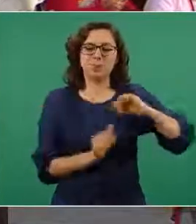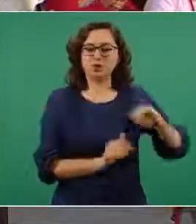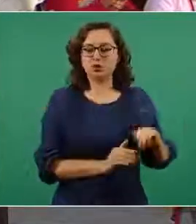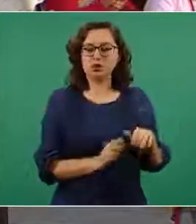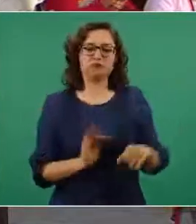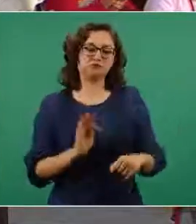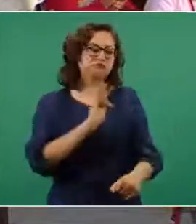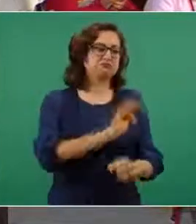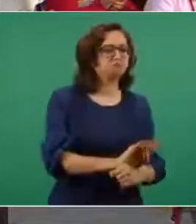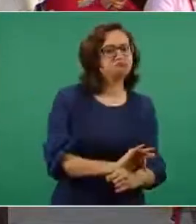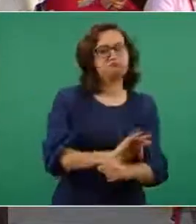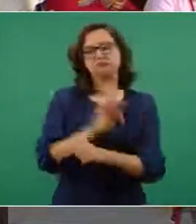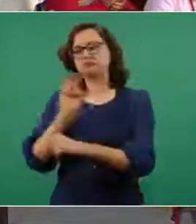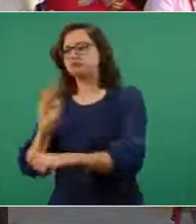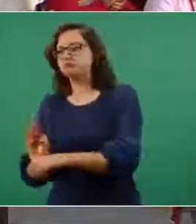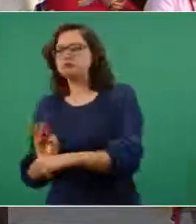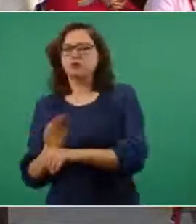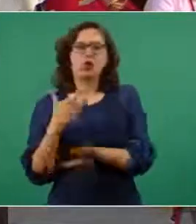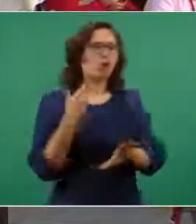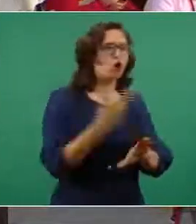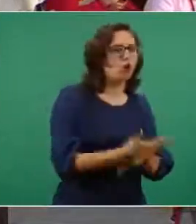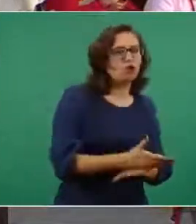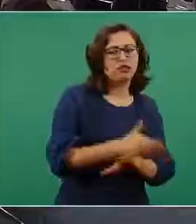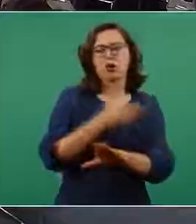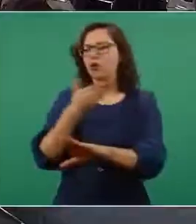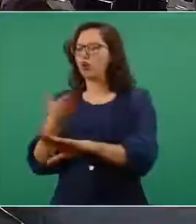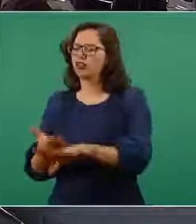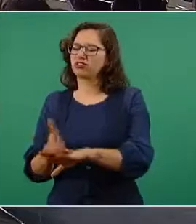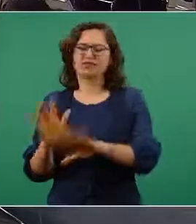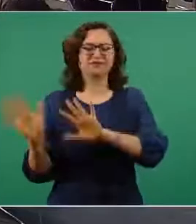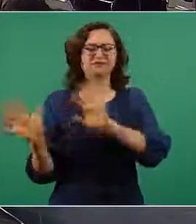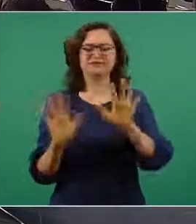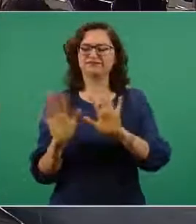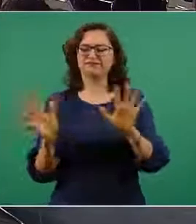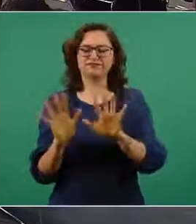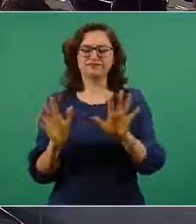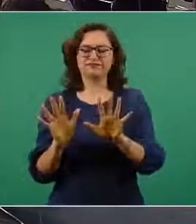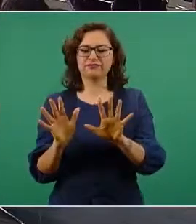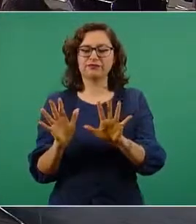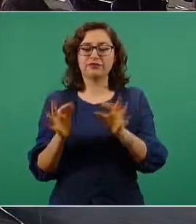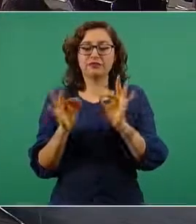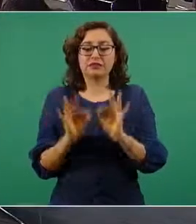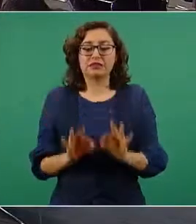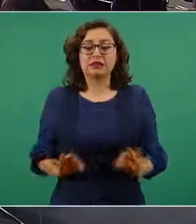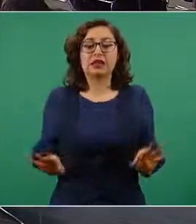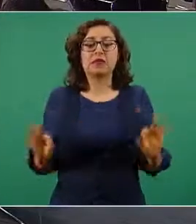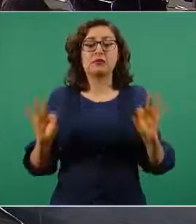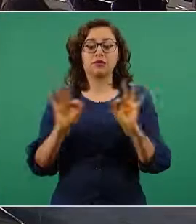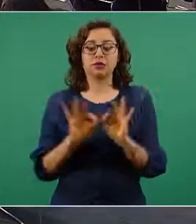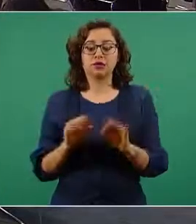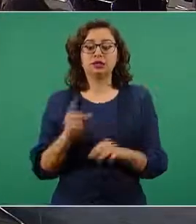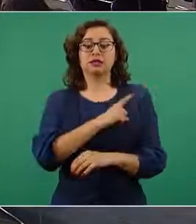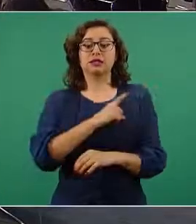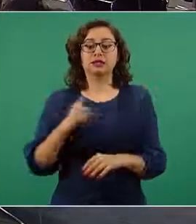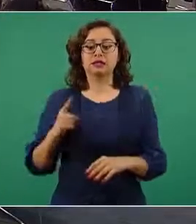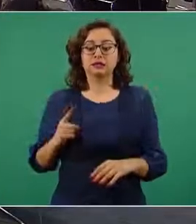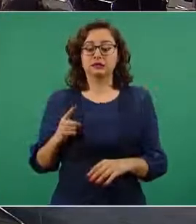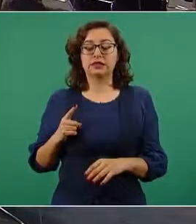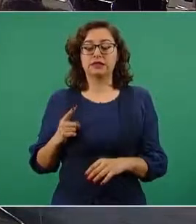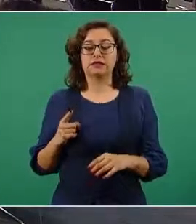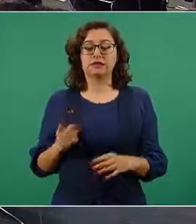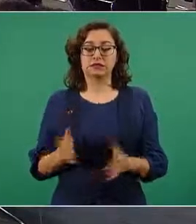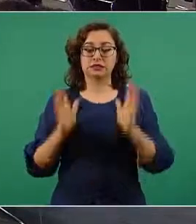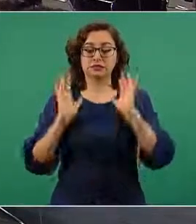está inclinando hacia un lado, hace falta que haya un campamento de observación de la